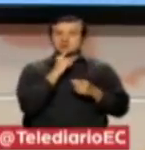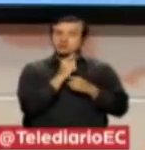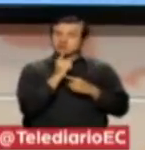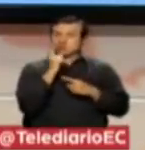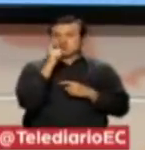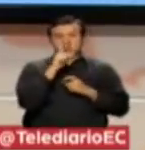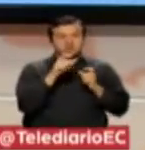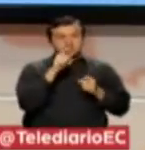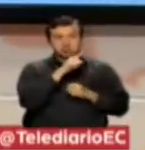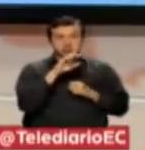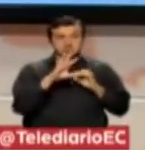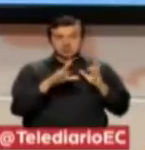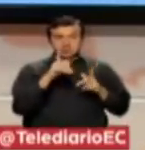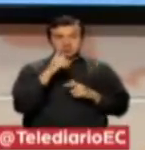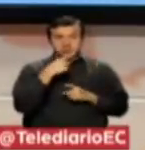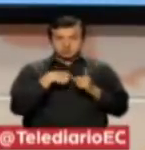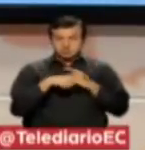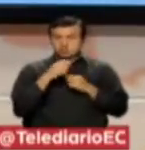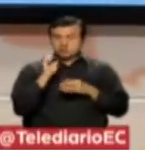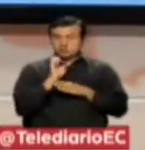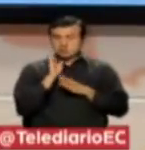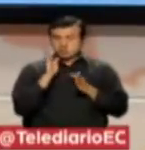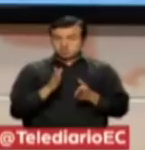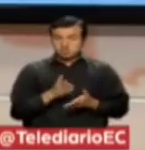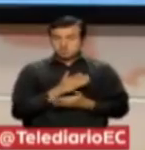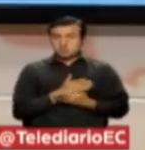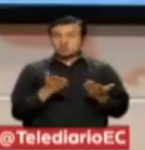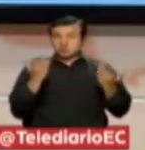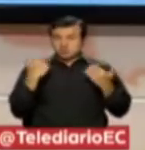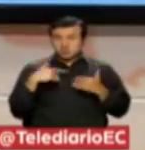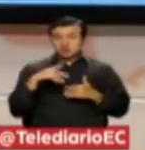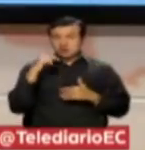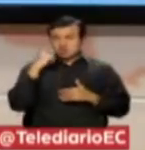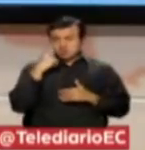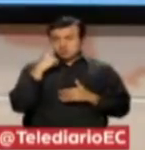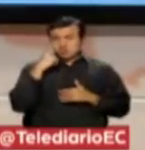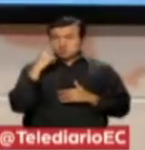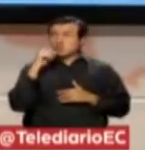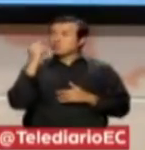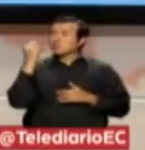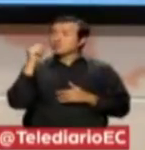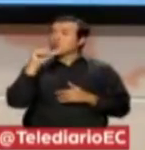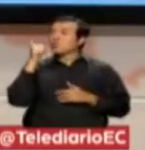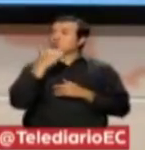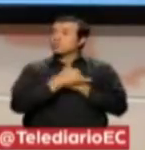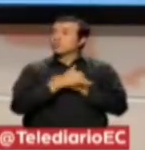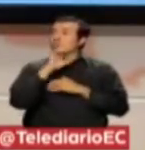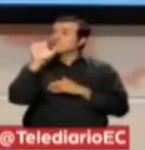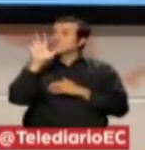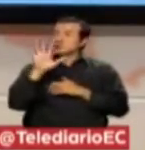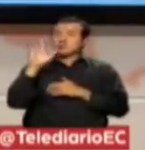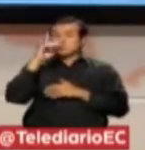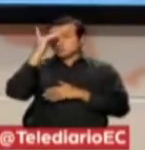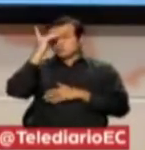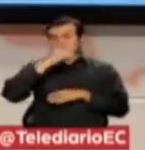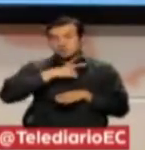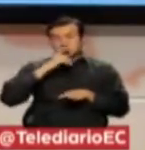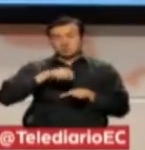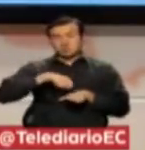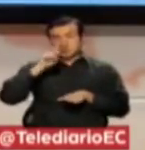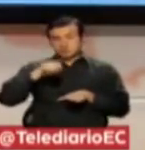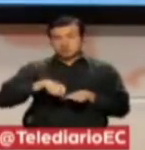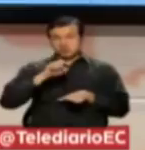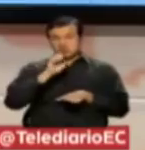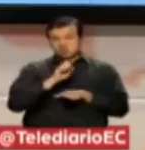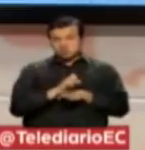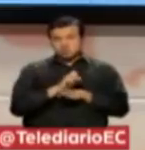complicar la vida de los corruptos para que le devuelvan el dinero a los ecuatorianos. Y cuando está fuera, hay que identificar el dinero fuera. Tiene que haber una sentencia ejecutoriada en el